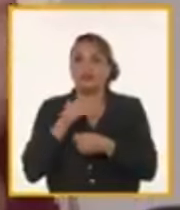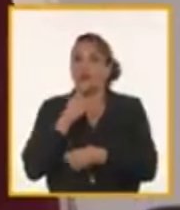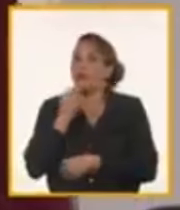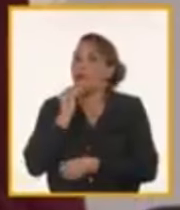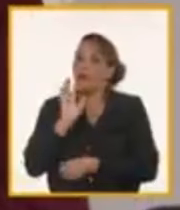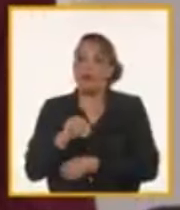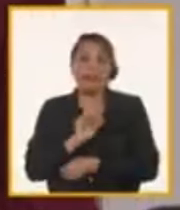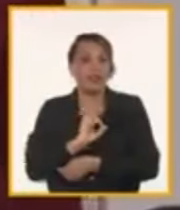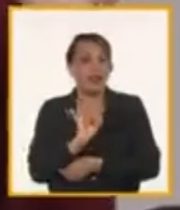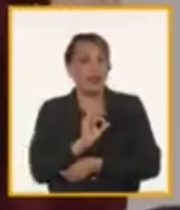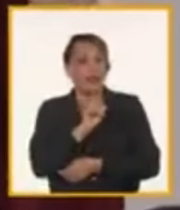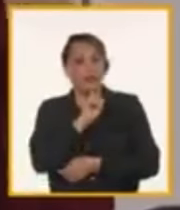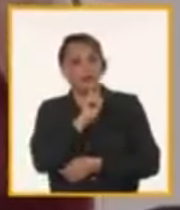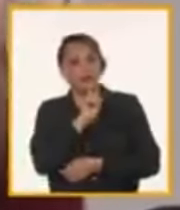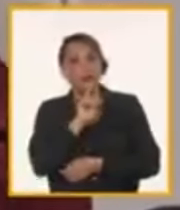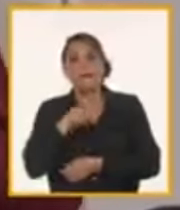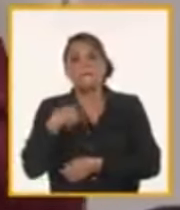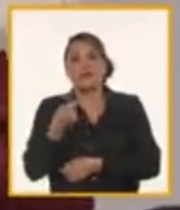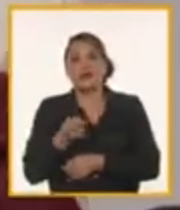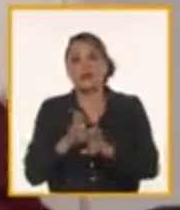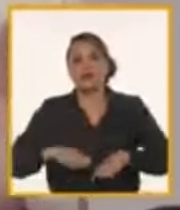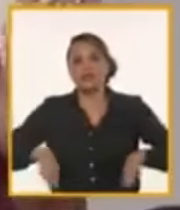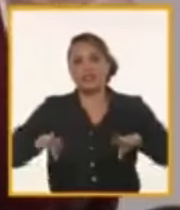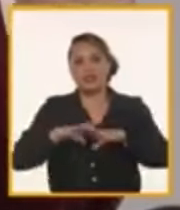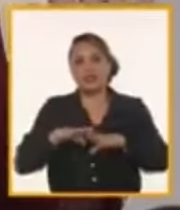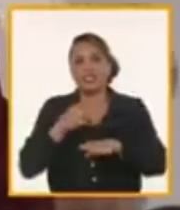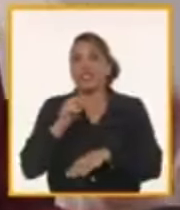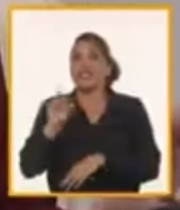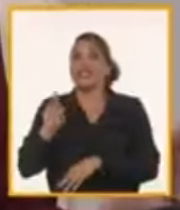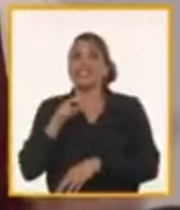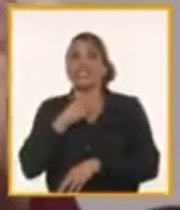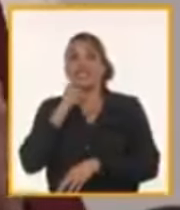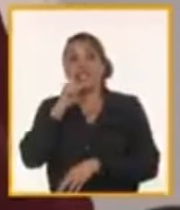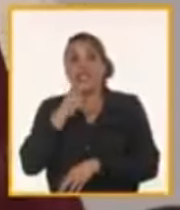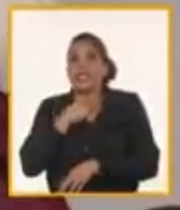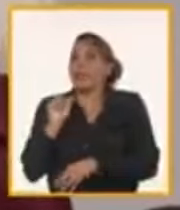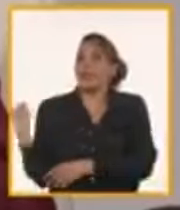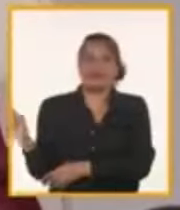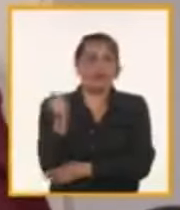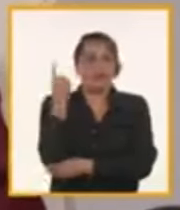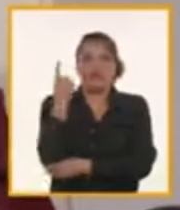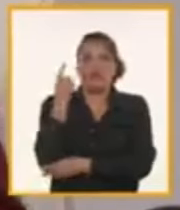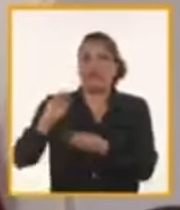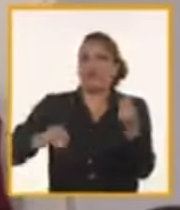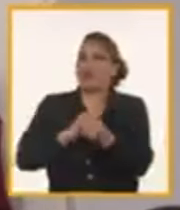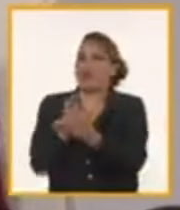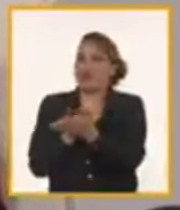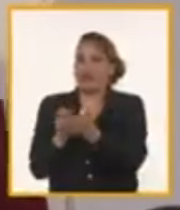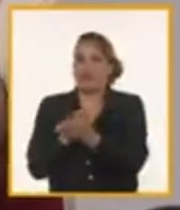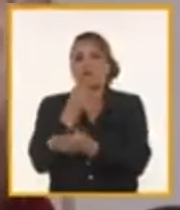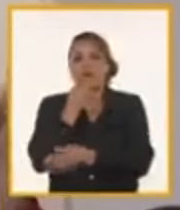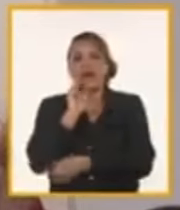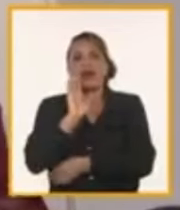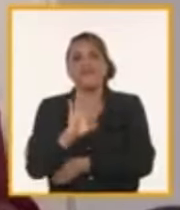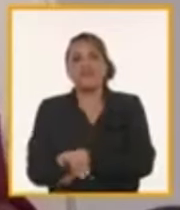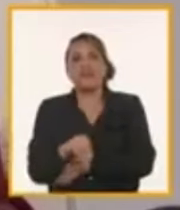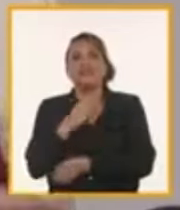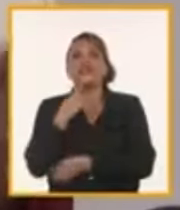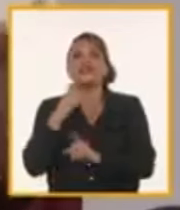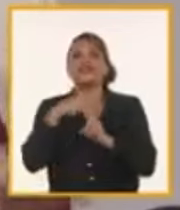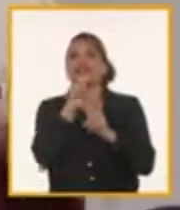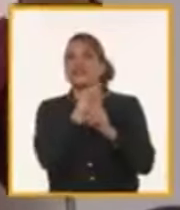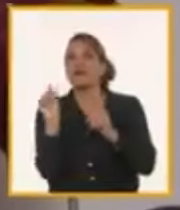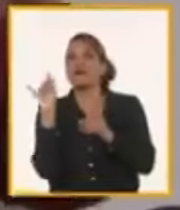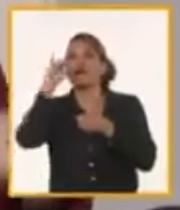nadie en la mesa redonda porque René es único e insustituible para hablar del tema de ingreso pero vamos a estar